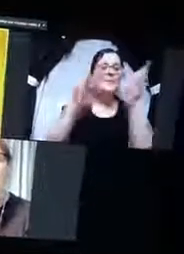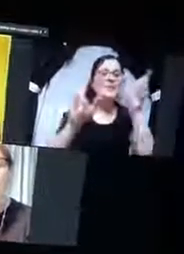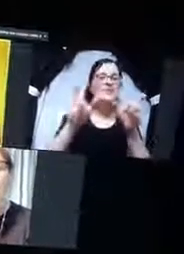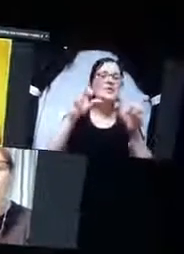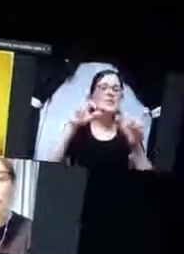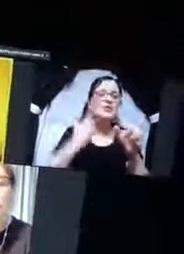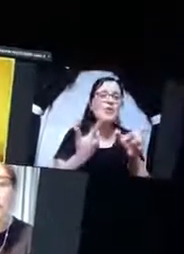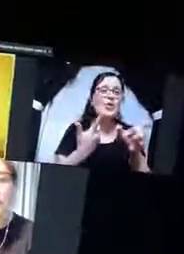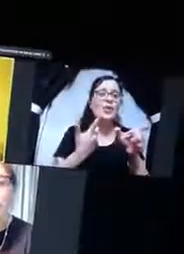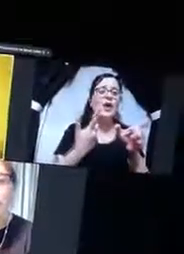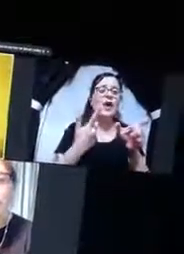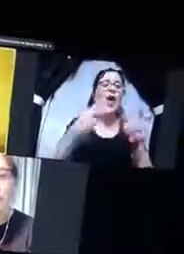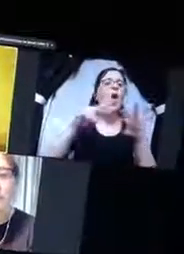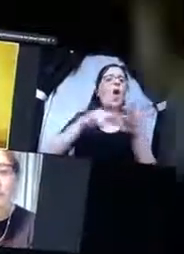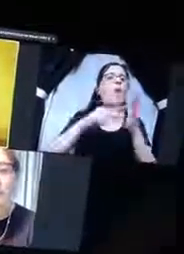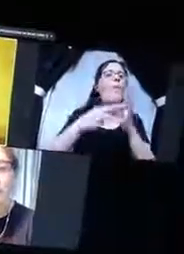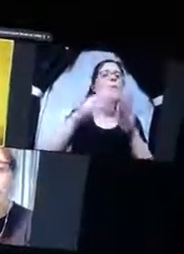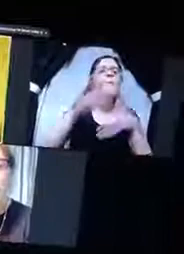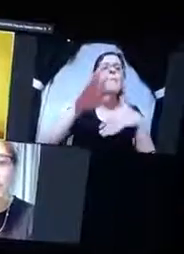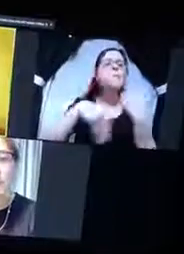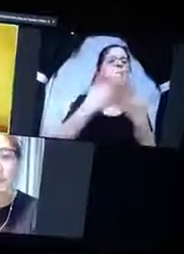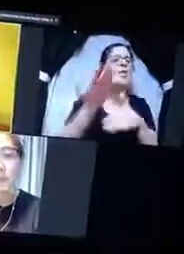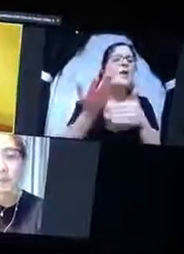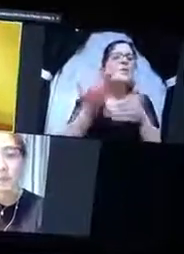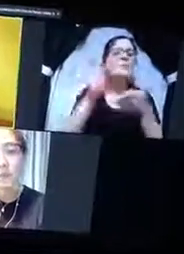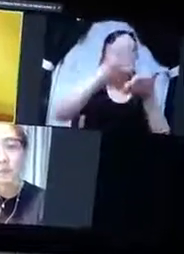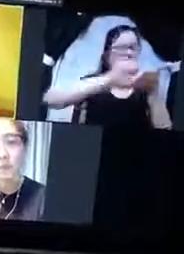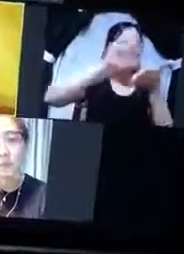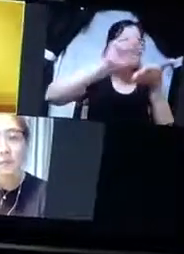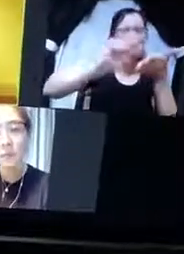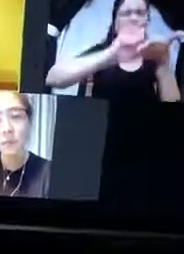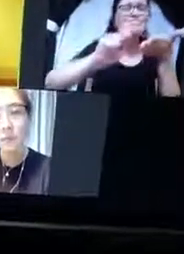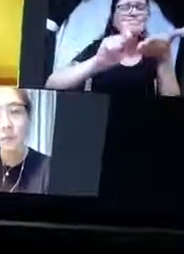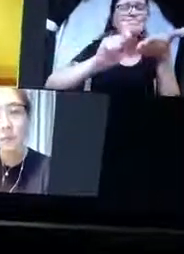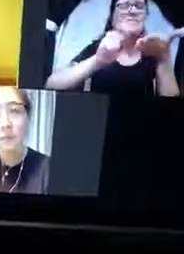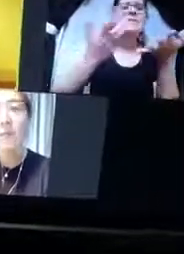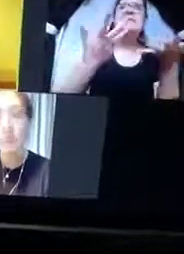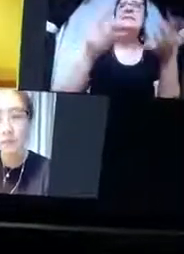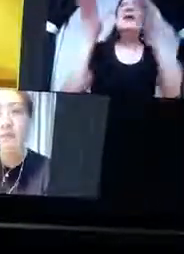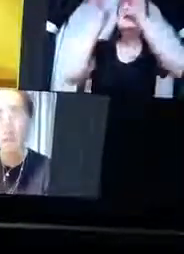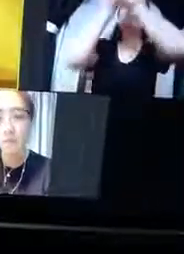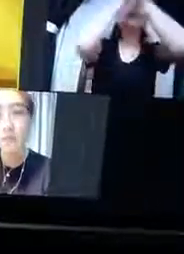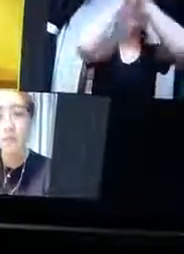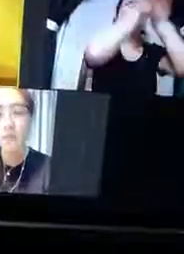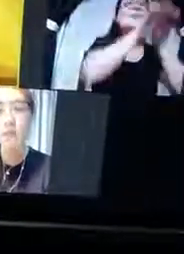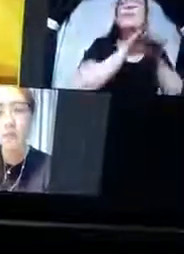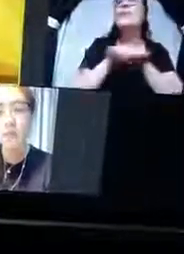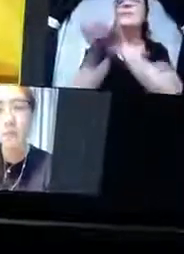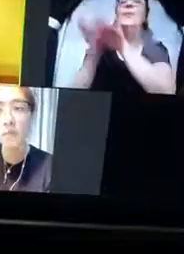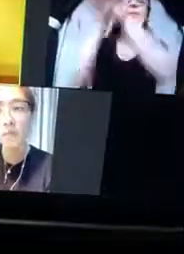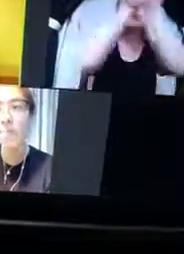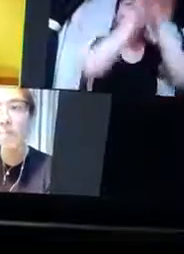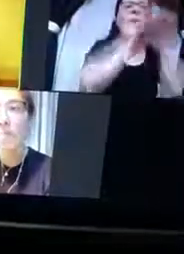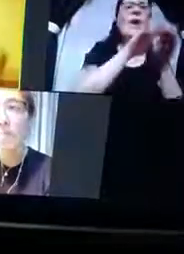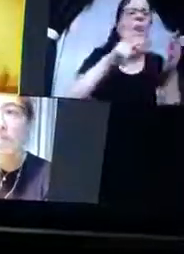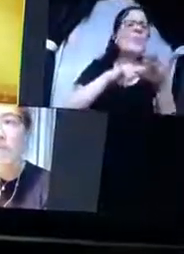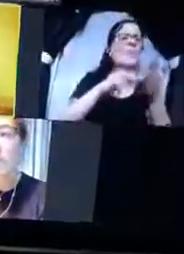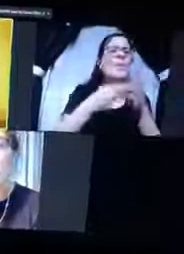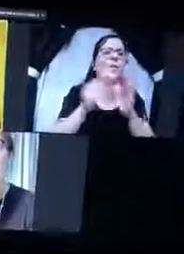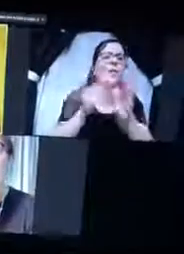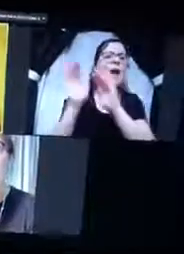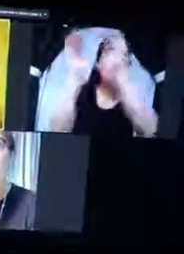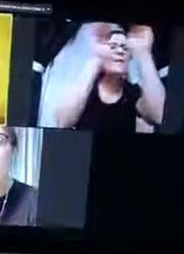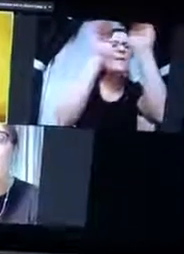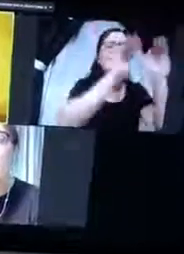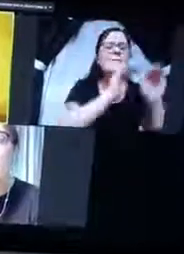escritura de las personas sordas es una problemática que se da en todos los lugares, en culturas que a veces son parecidas, en culturas que a veces son